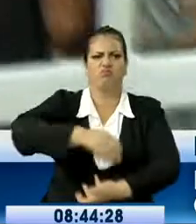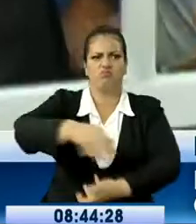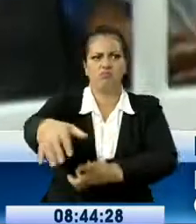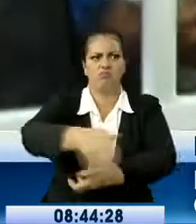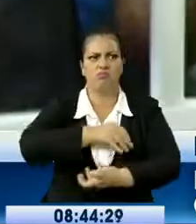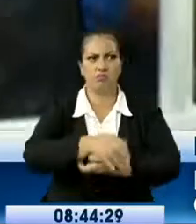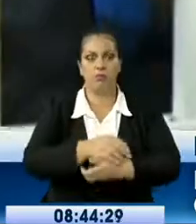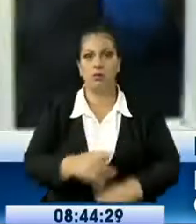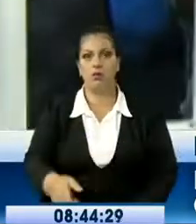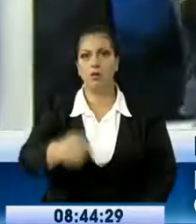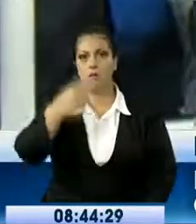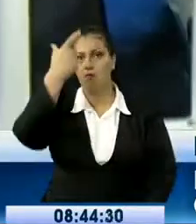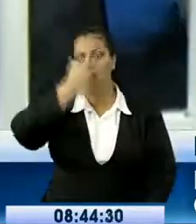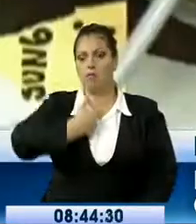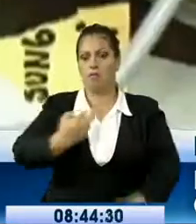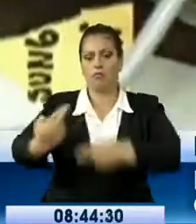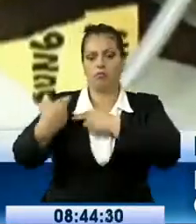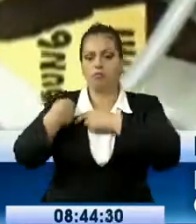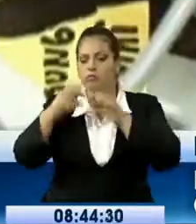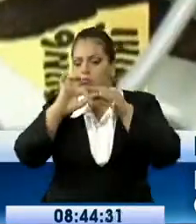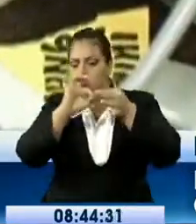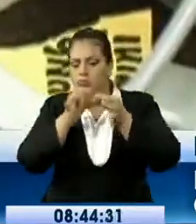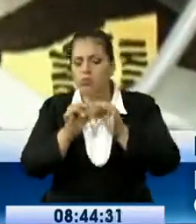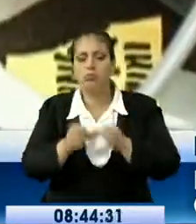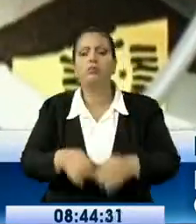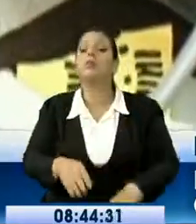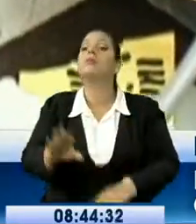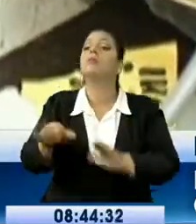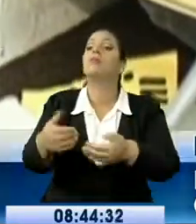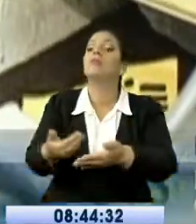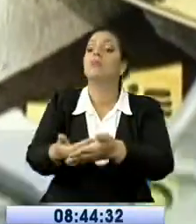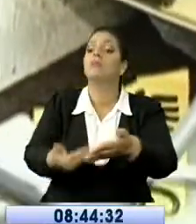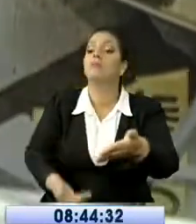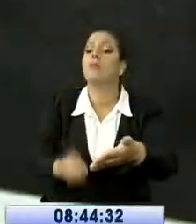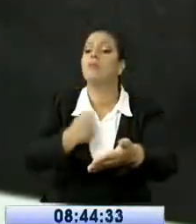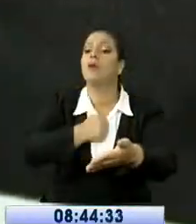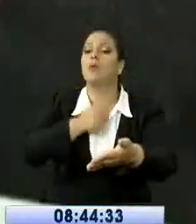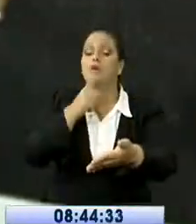los negocios no presentaron documentos, informó Lupciola Salazar.